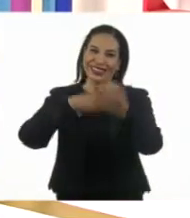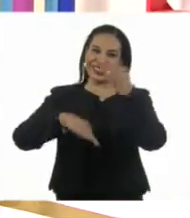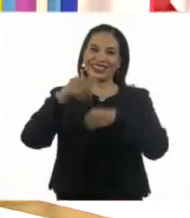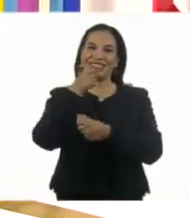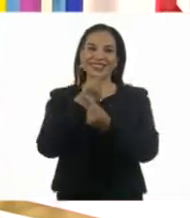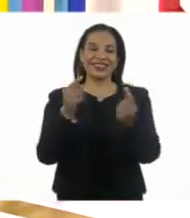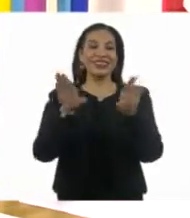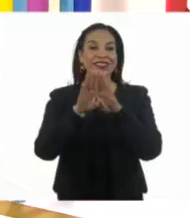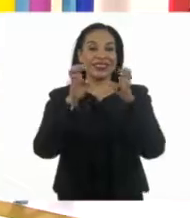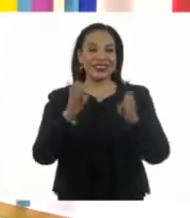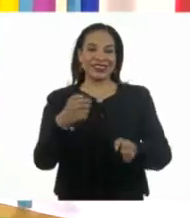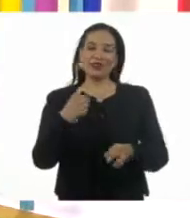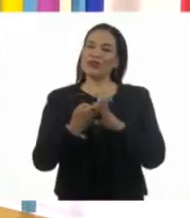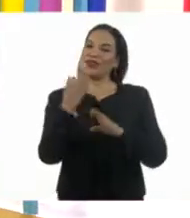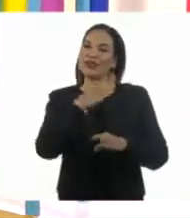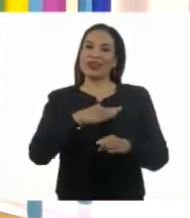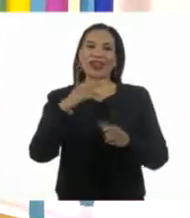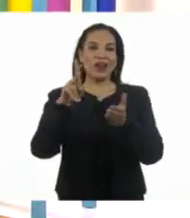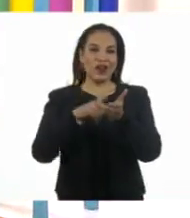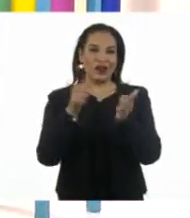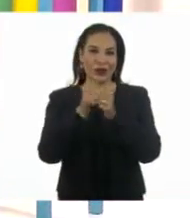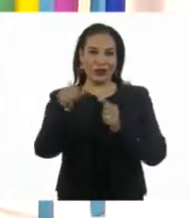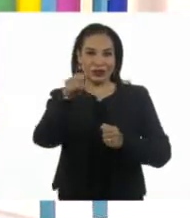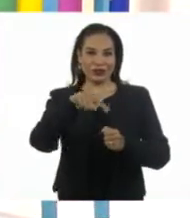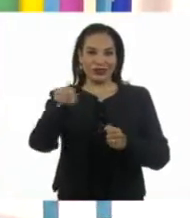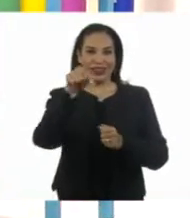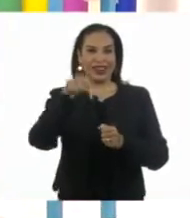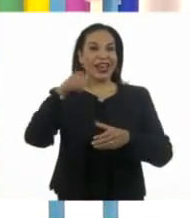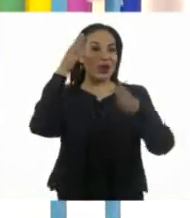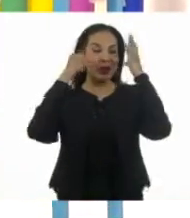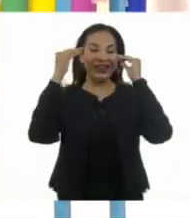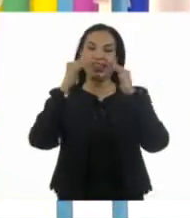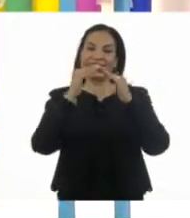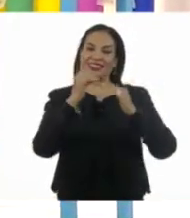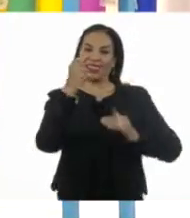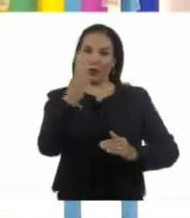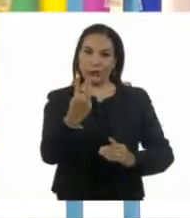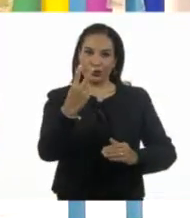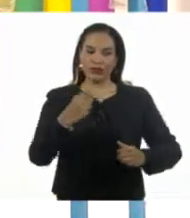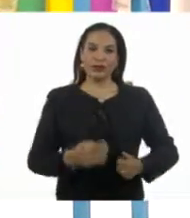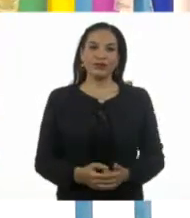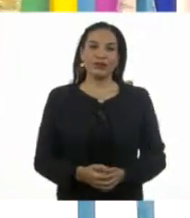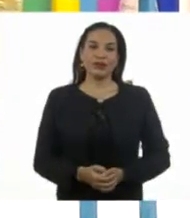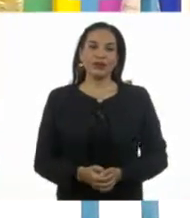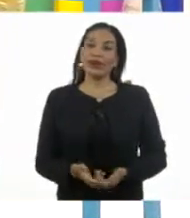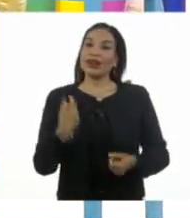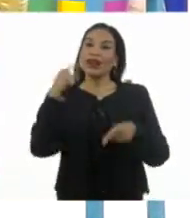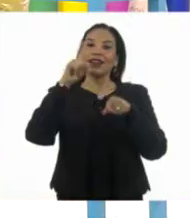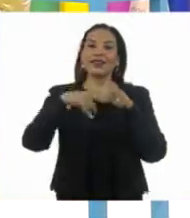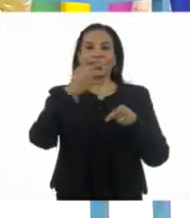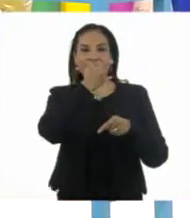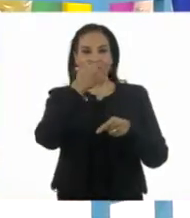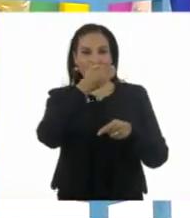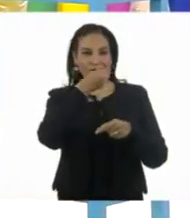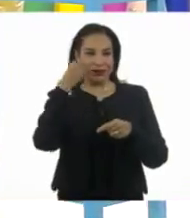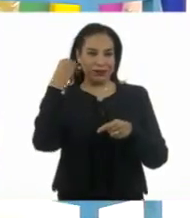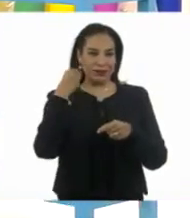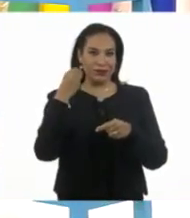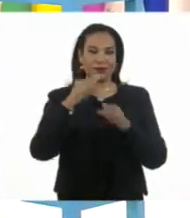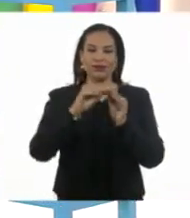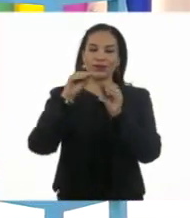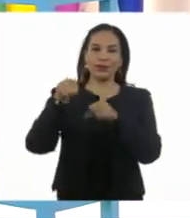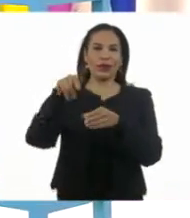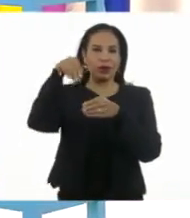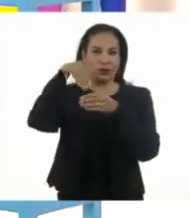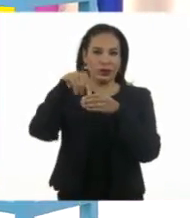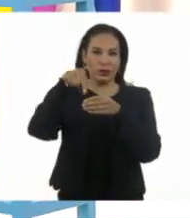todos. ¿Cómo están? Yo estoy muy feliz de estar nuevamente con ustedes aquí en Aprende en Casa 2. Me voy a quitar mi cubrebocas y dejarlo